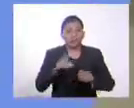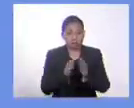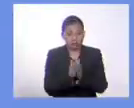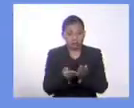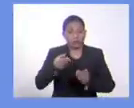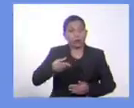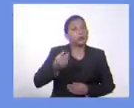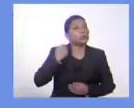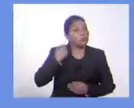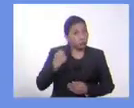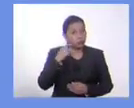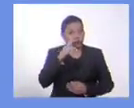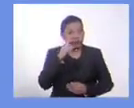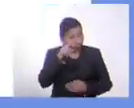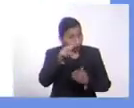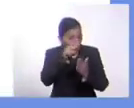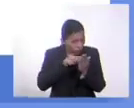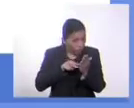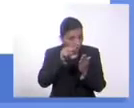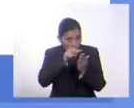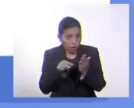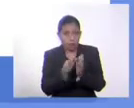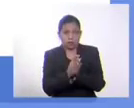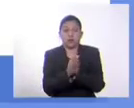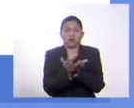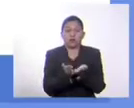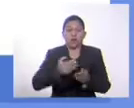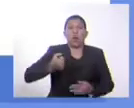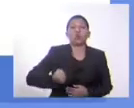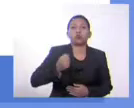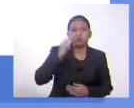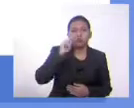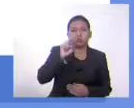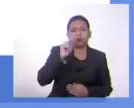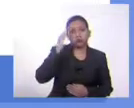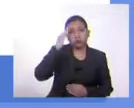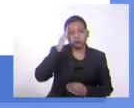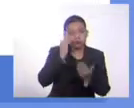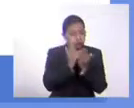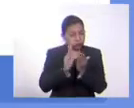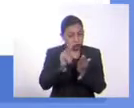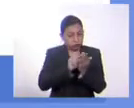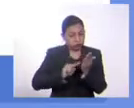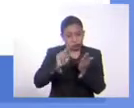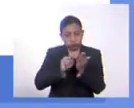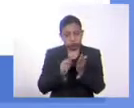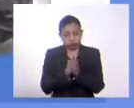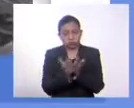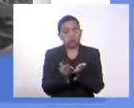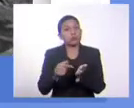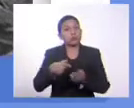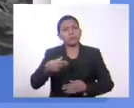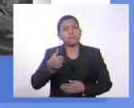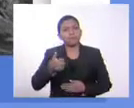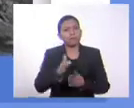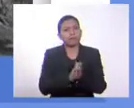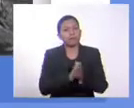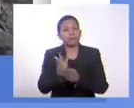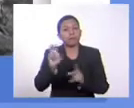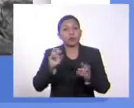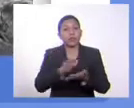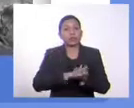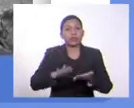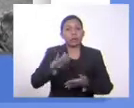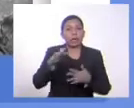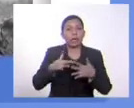buscarlo puedan hacerlo, que es El espíritu de las leyes. En este, pues que fue dado a